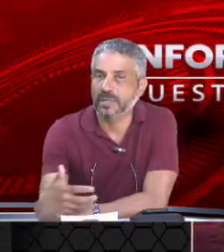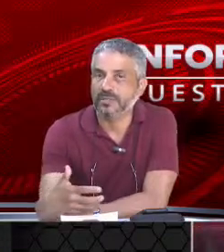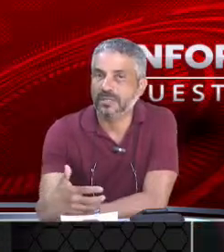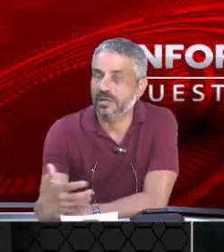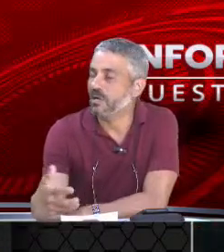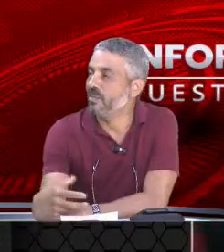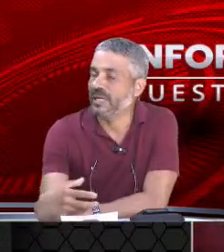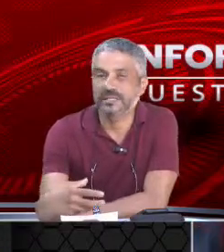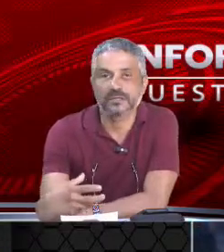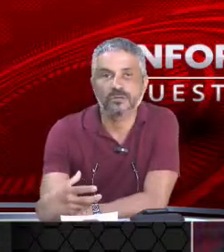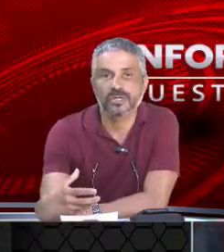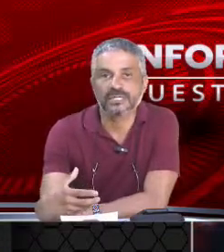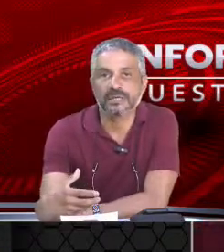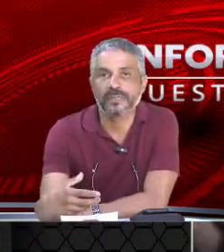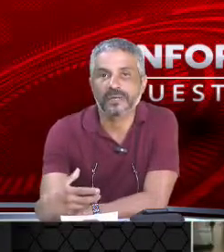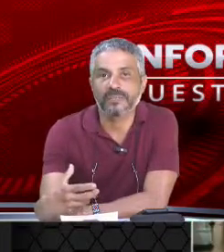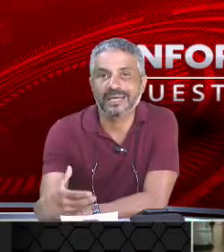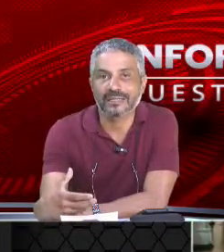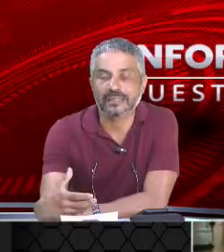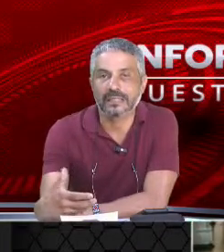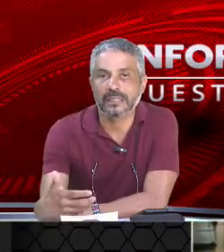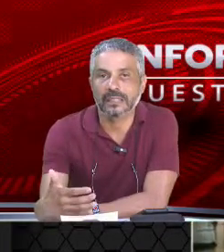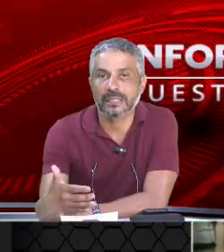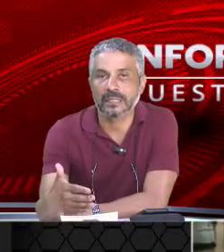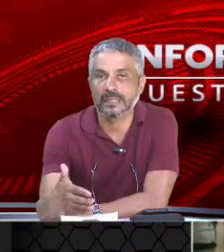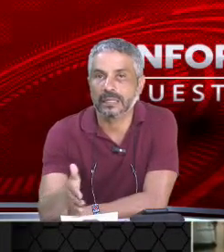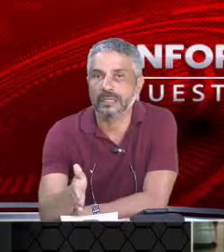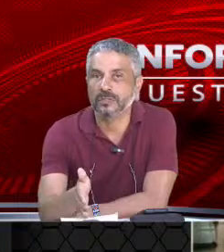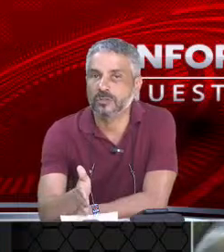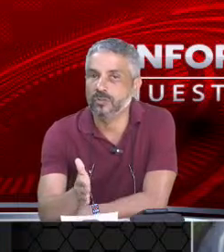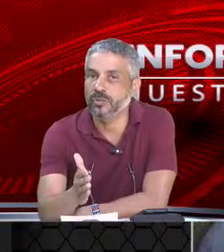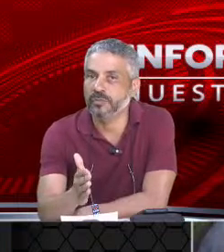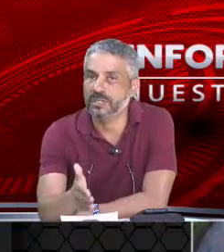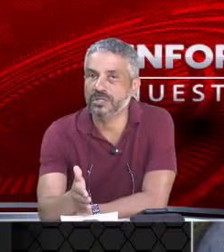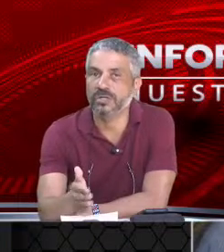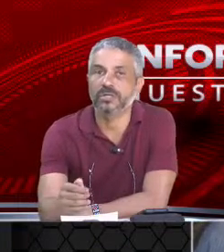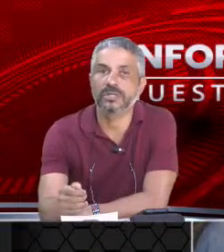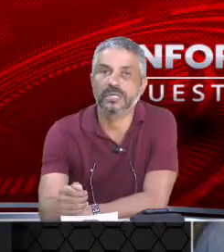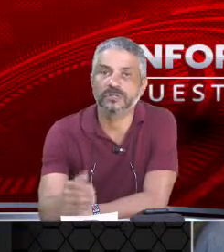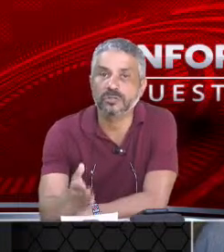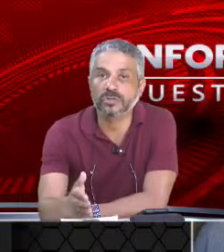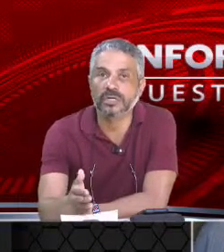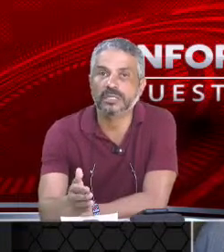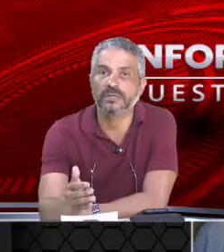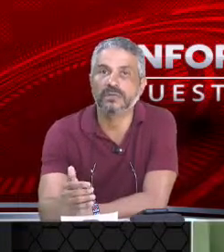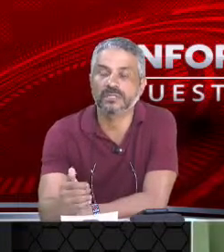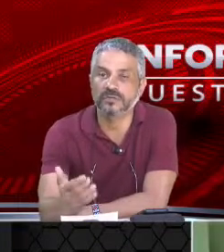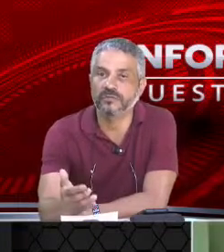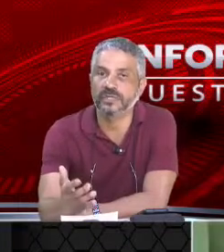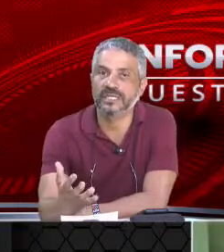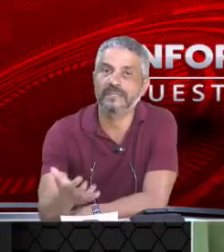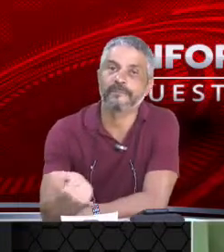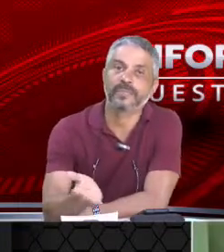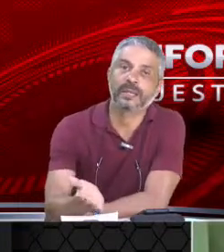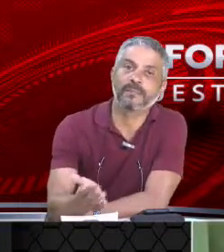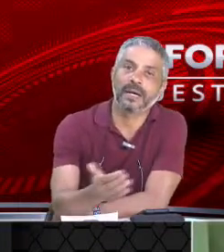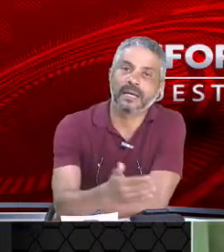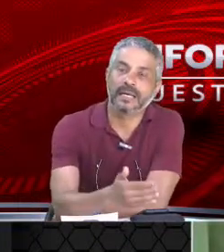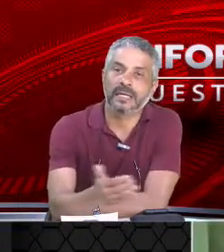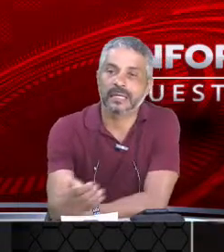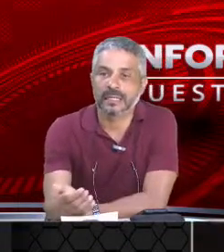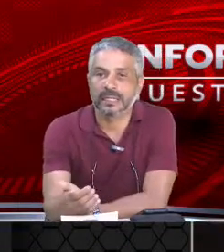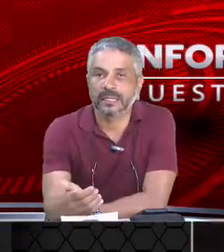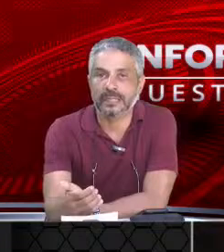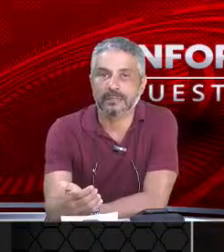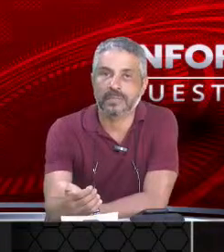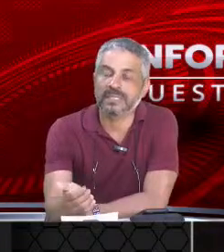de vista económico, sino de cómo las instituciones se pervierten en su misión, en sus objetivos, en sus fines,